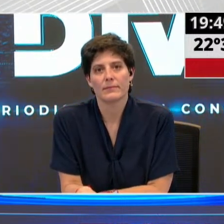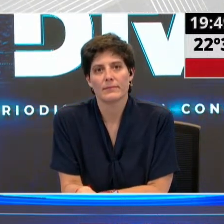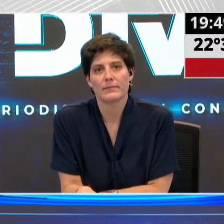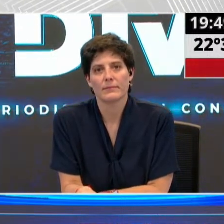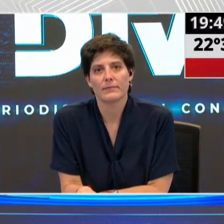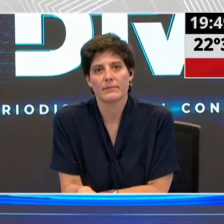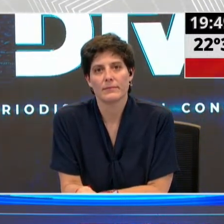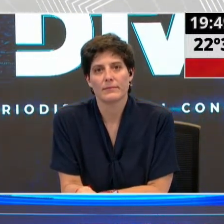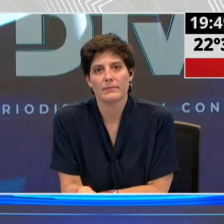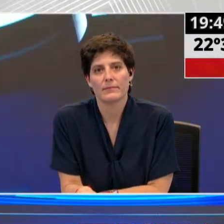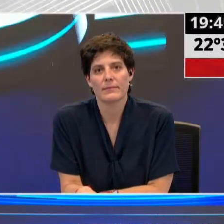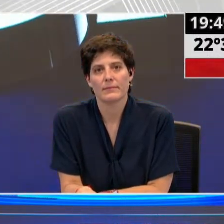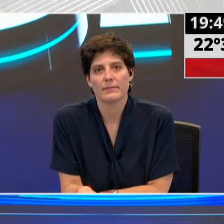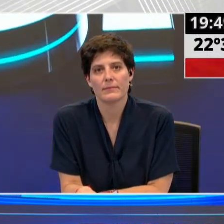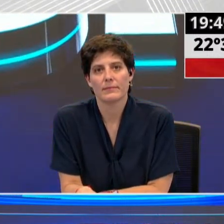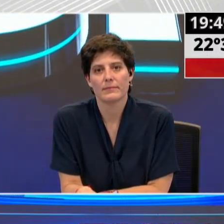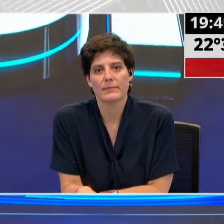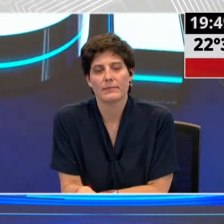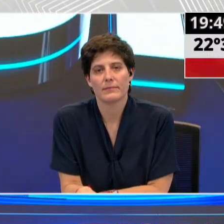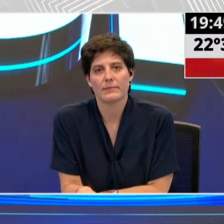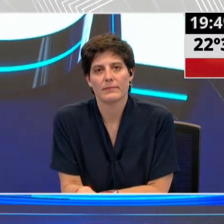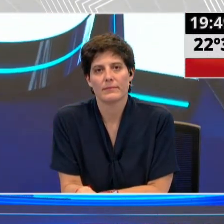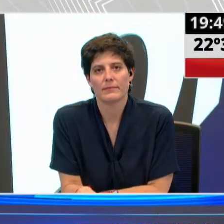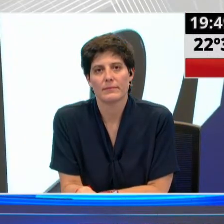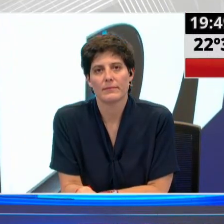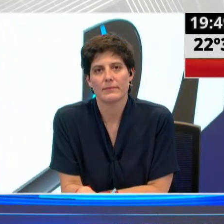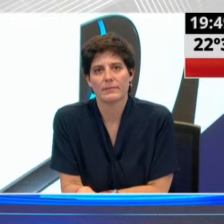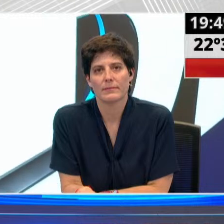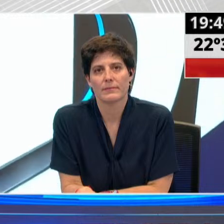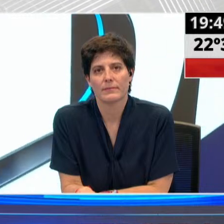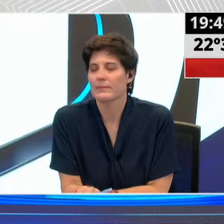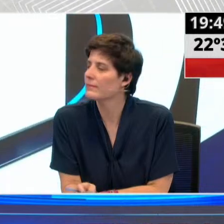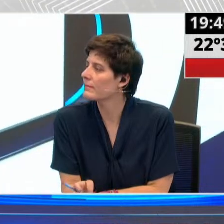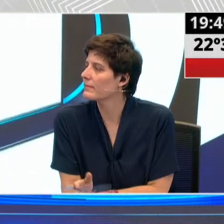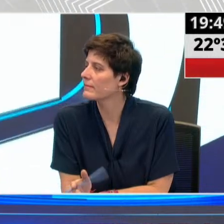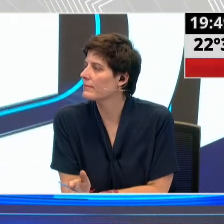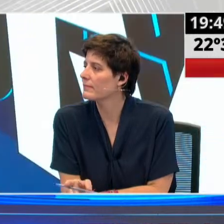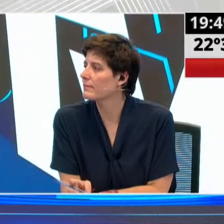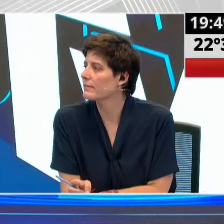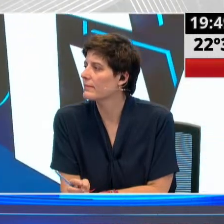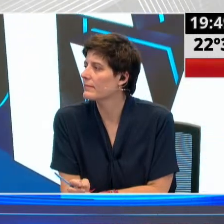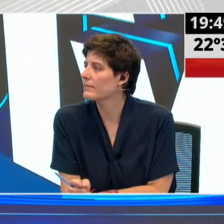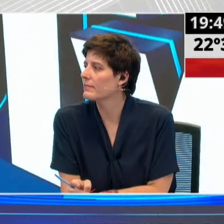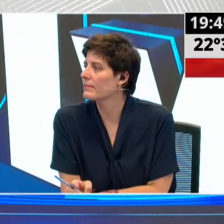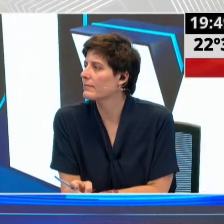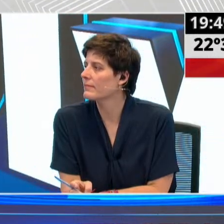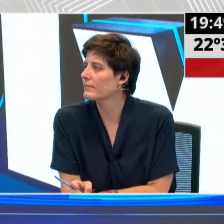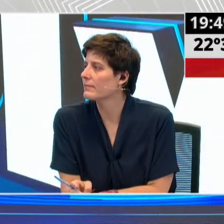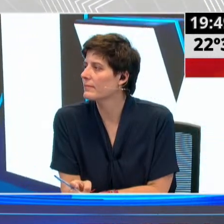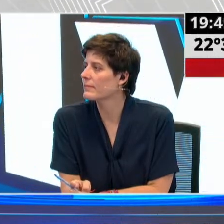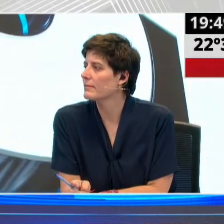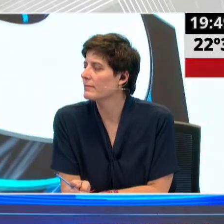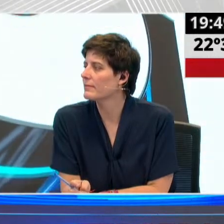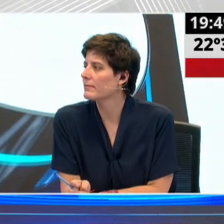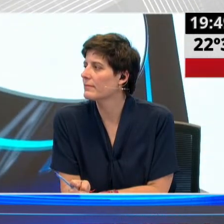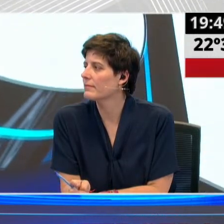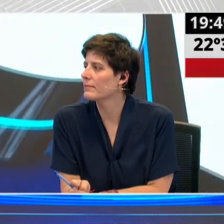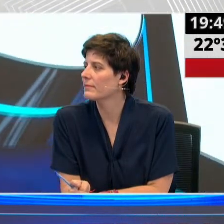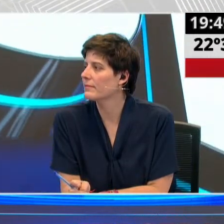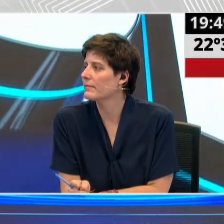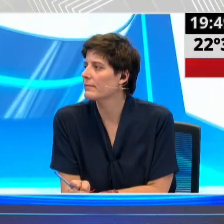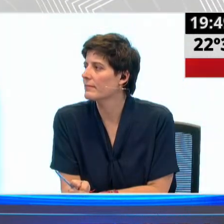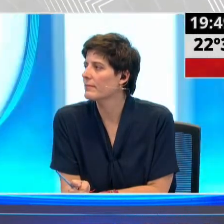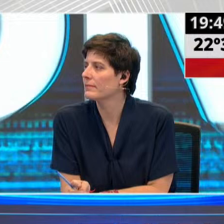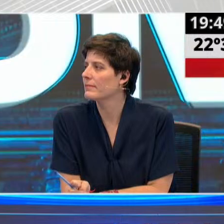ese contexto es donde ese dato numérico, que dista mucho de la cosecha de Javier Milei en la segunda vuelta, tiene un